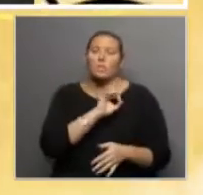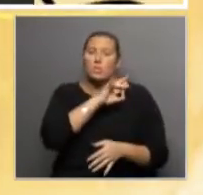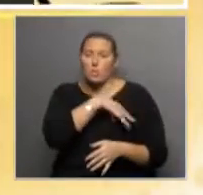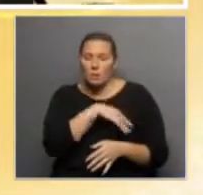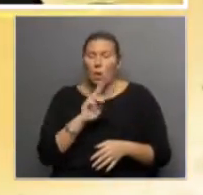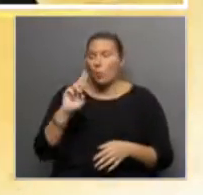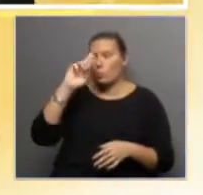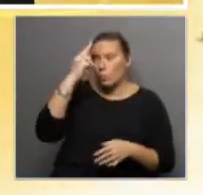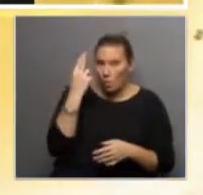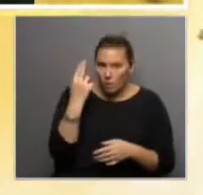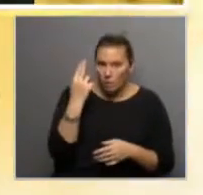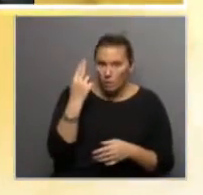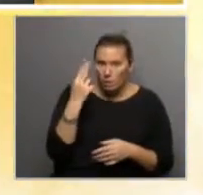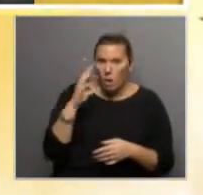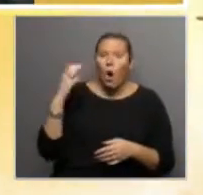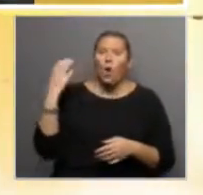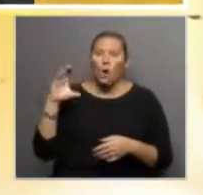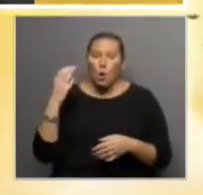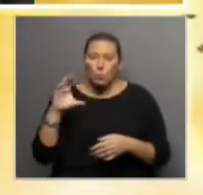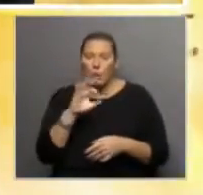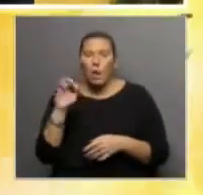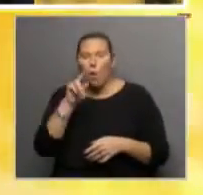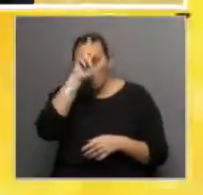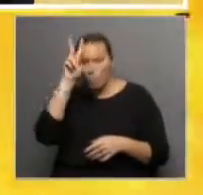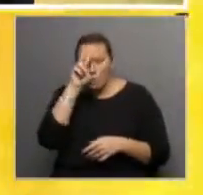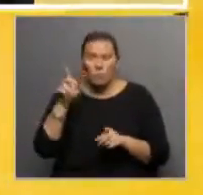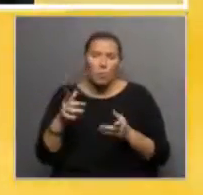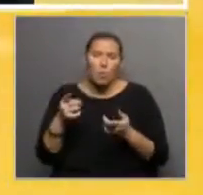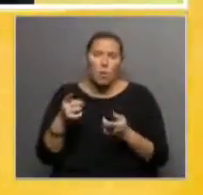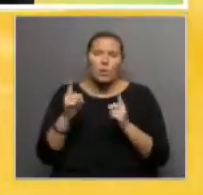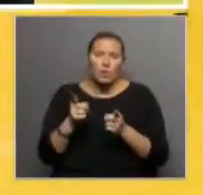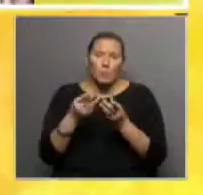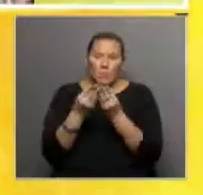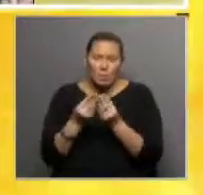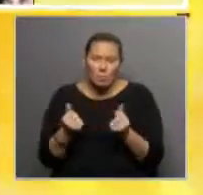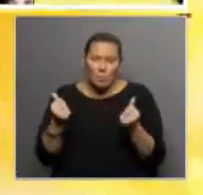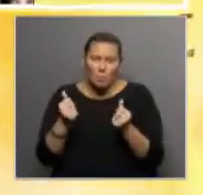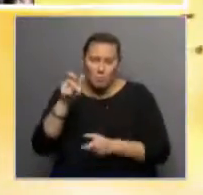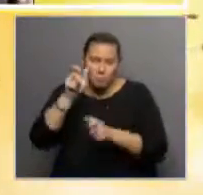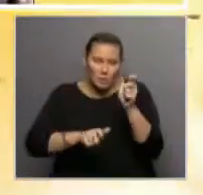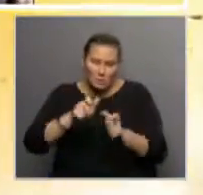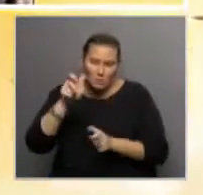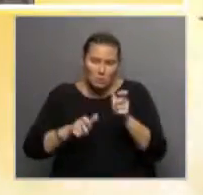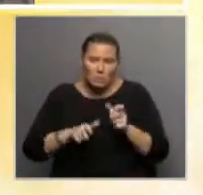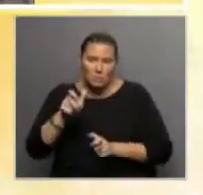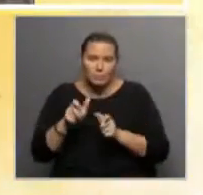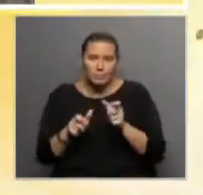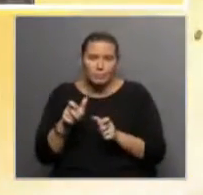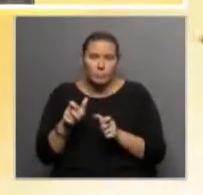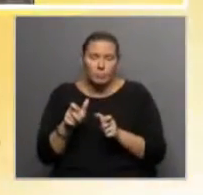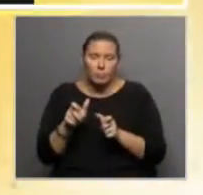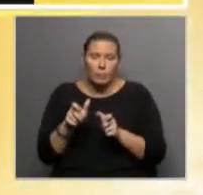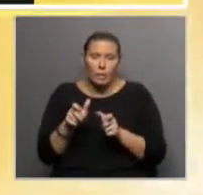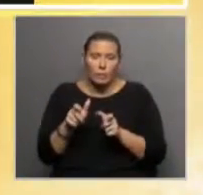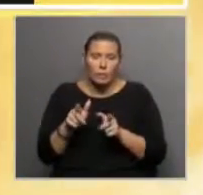como Uruguay, como Colombia o Perú, que han sufrido la desaparición de miles de personas y que se